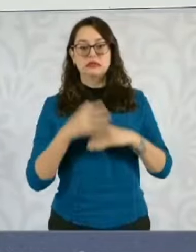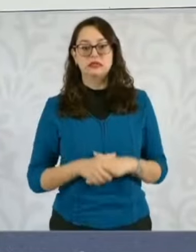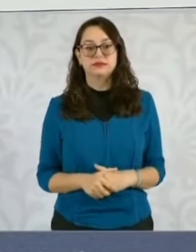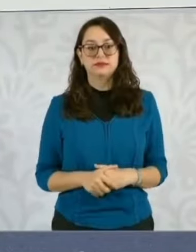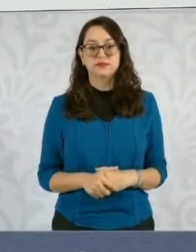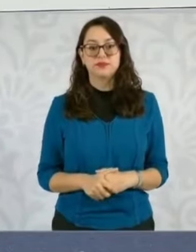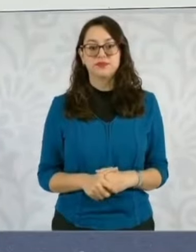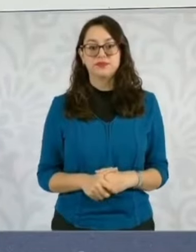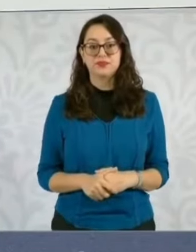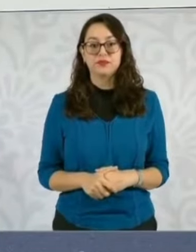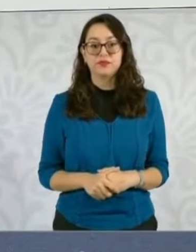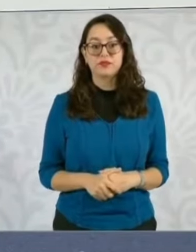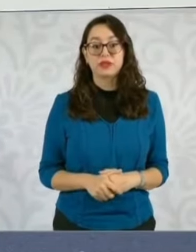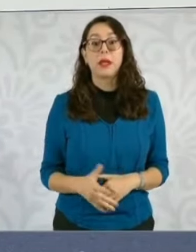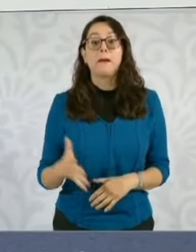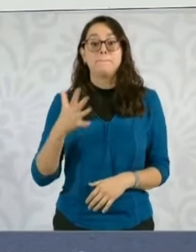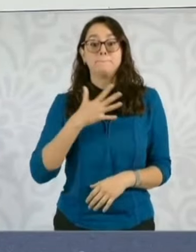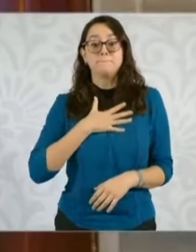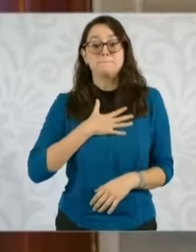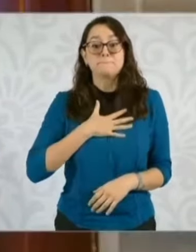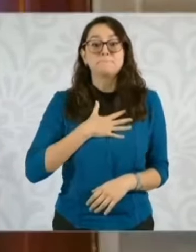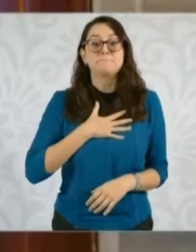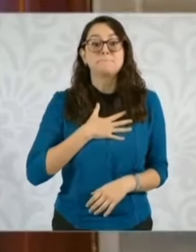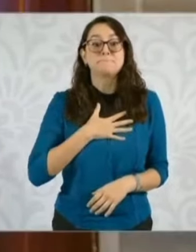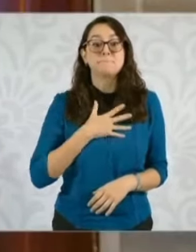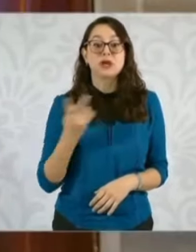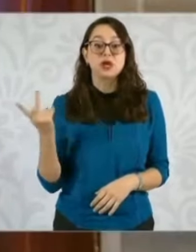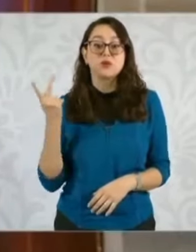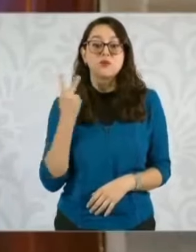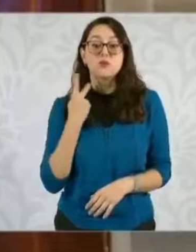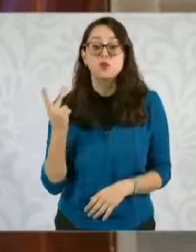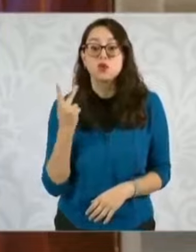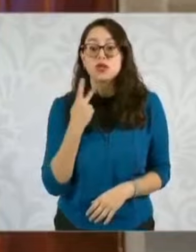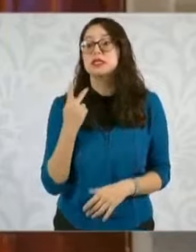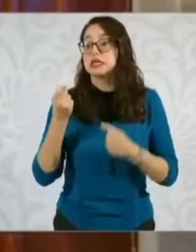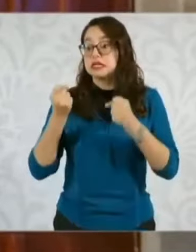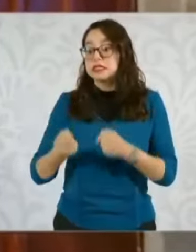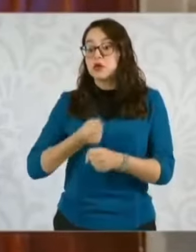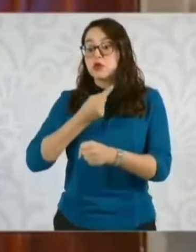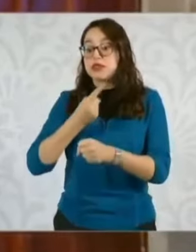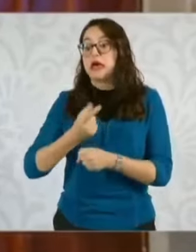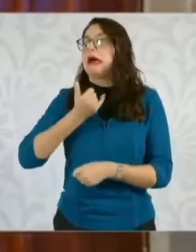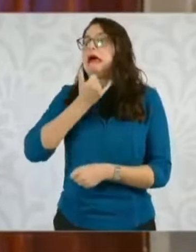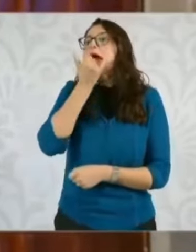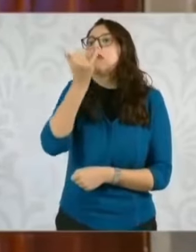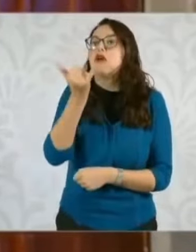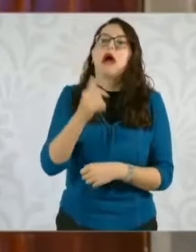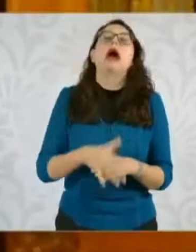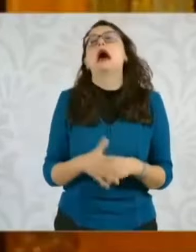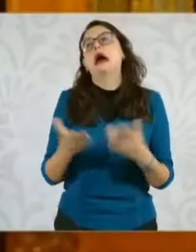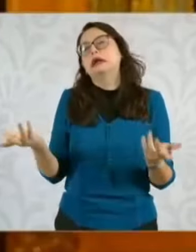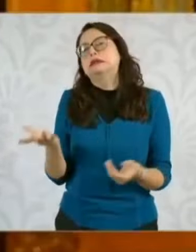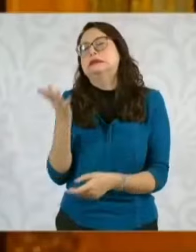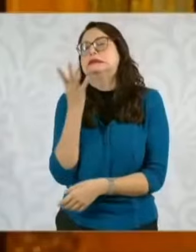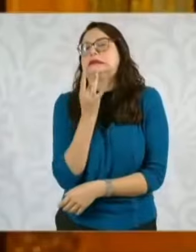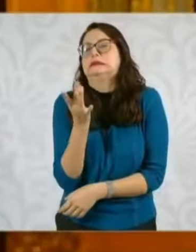Mi política de seguridad tuvo aciertos y errores. Bueno, un pequeño error puso al frente de esa política de seguridad a un narcotraficante.